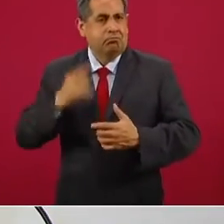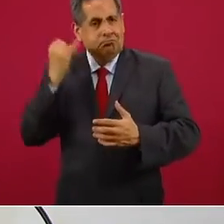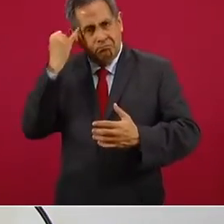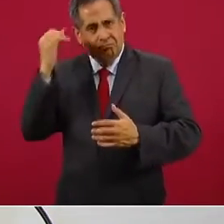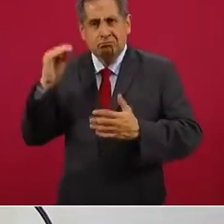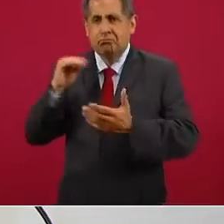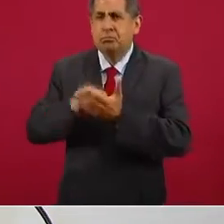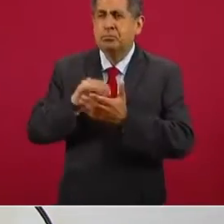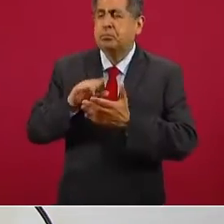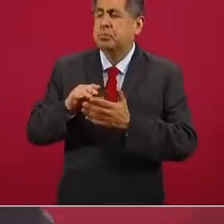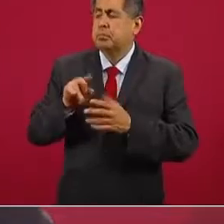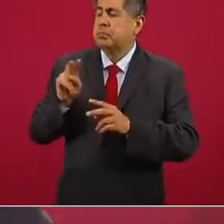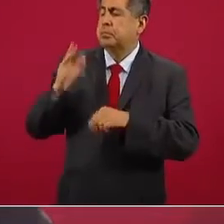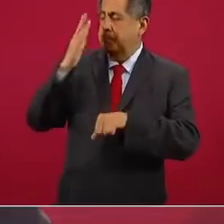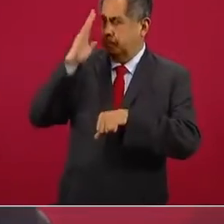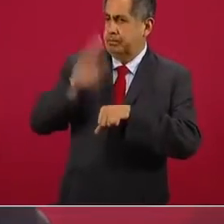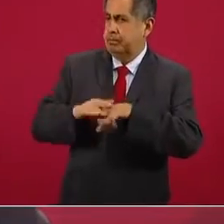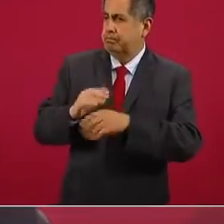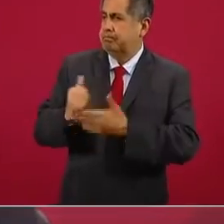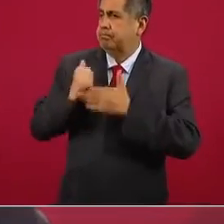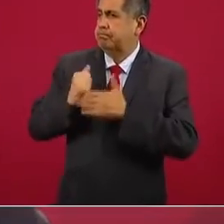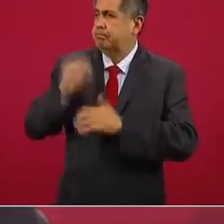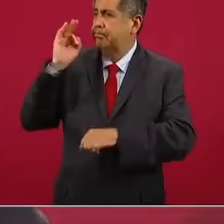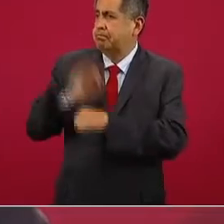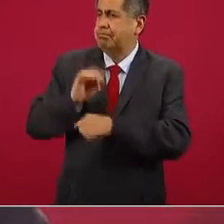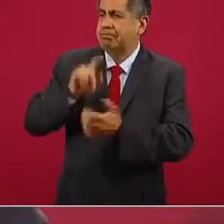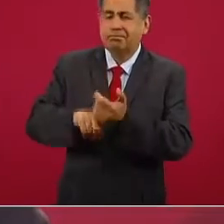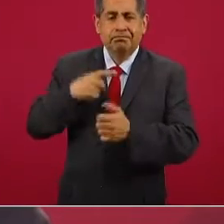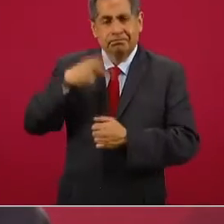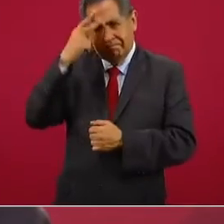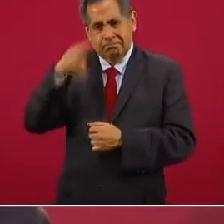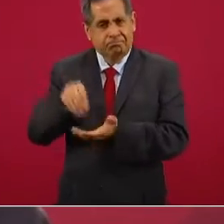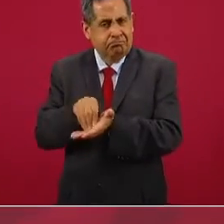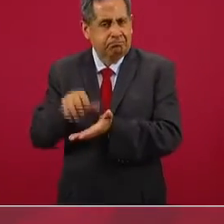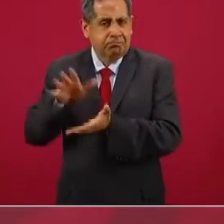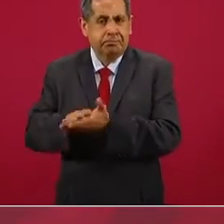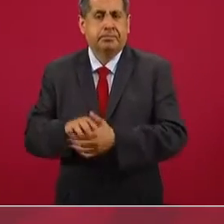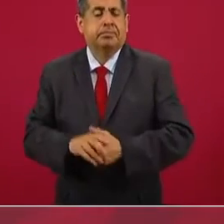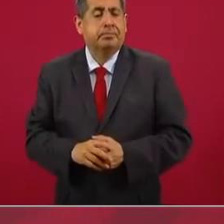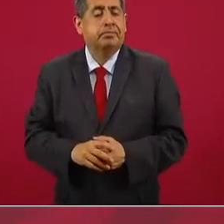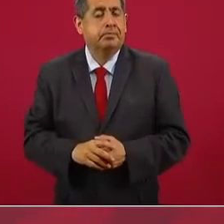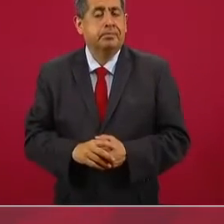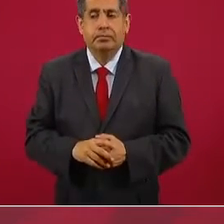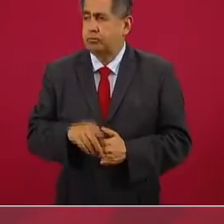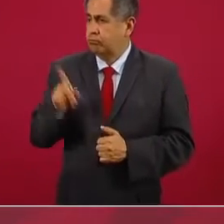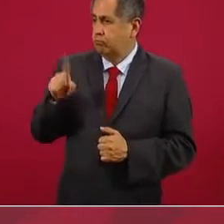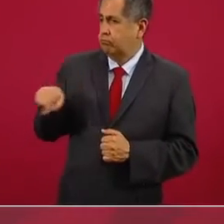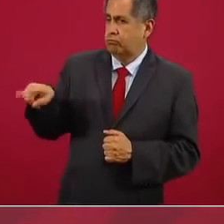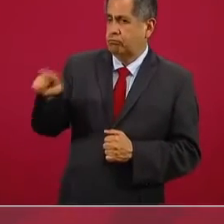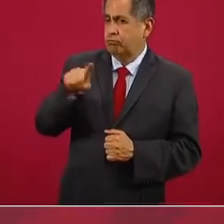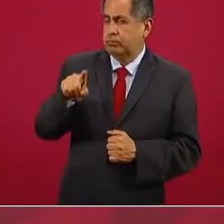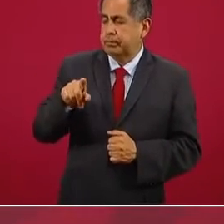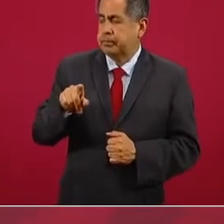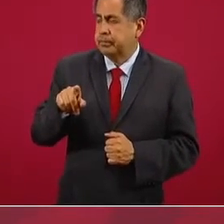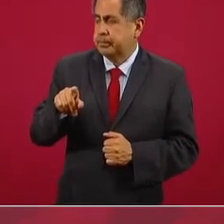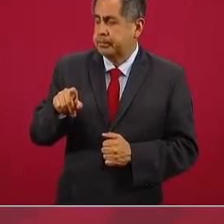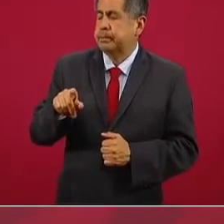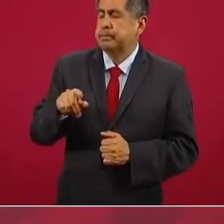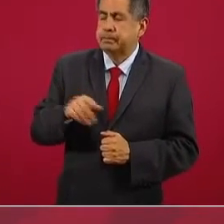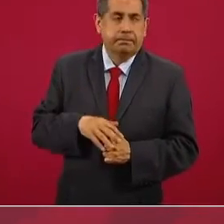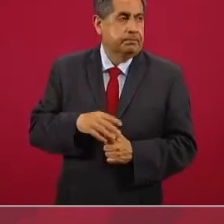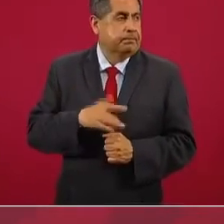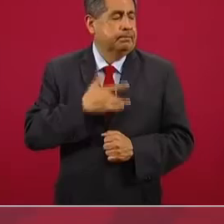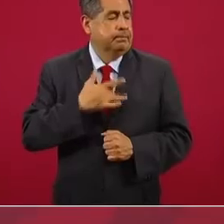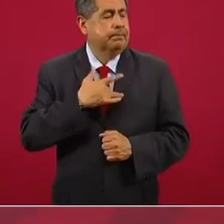dejado huella en el campo de la salud de México. Sus palabras se anudan de nuevo en mi voz y